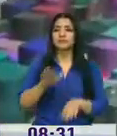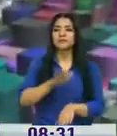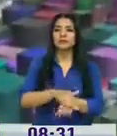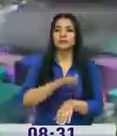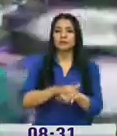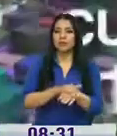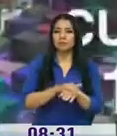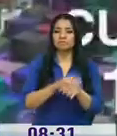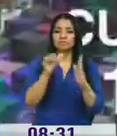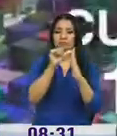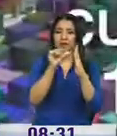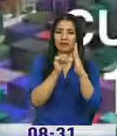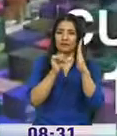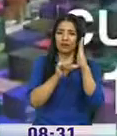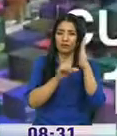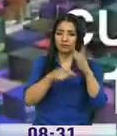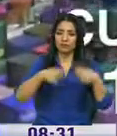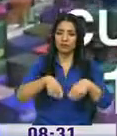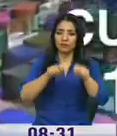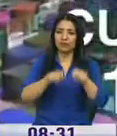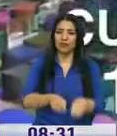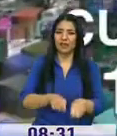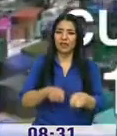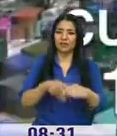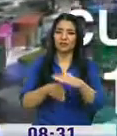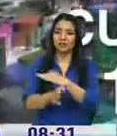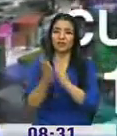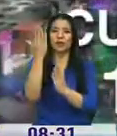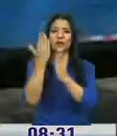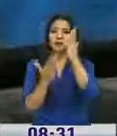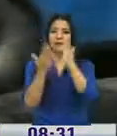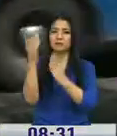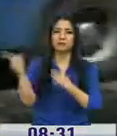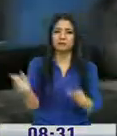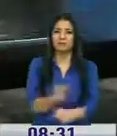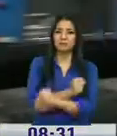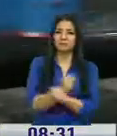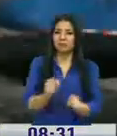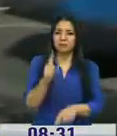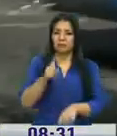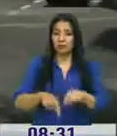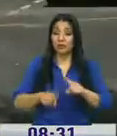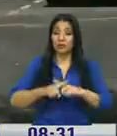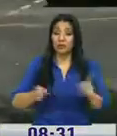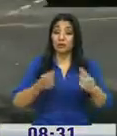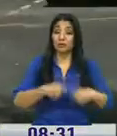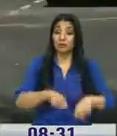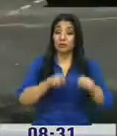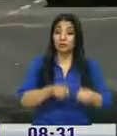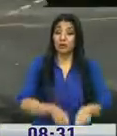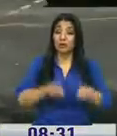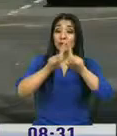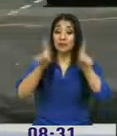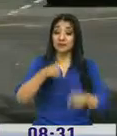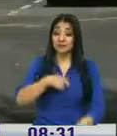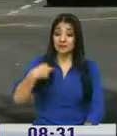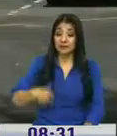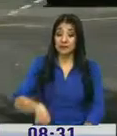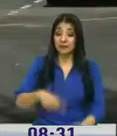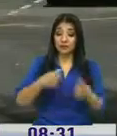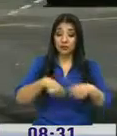cláusulas en el contrato referente a la denominada solución Guayasamín. Porque en las cláusulas contractuales con la empresa china hay un contrato